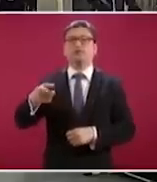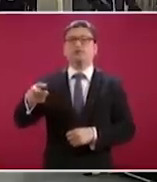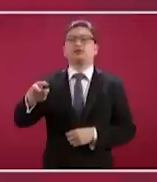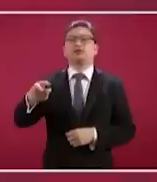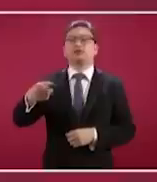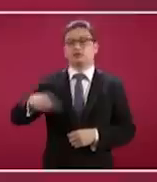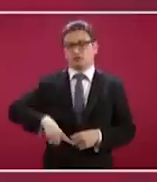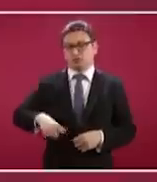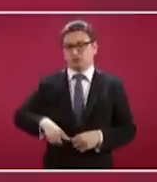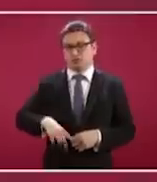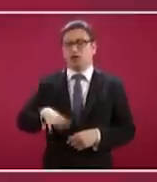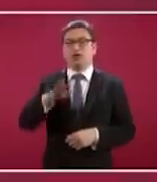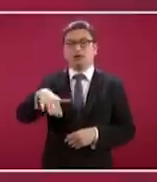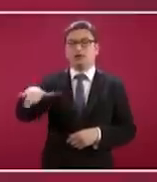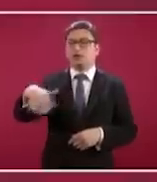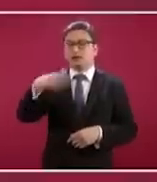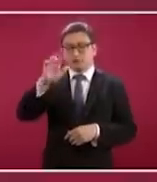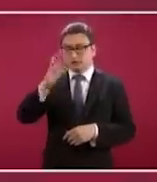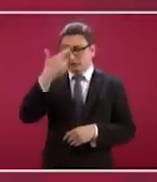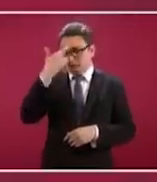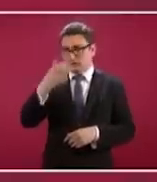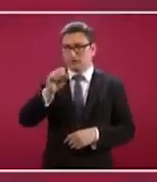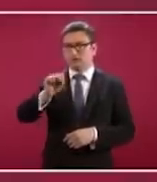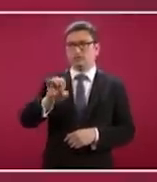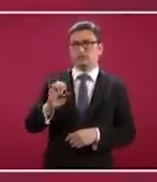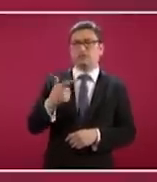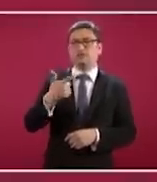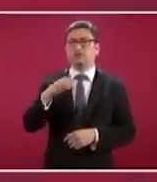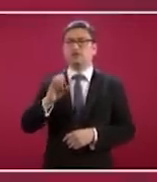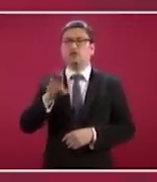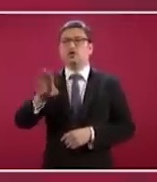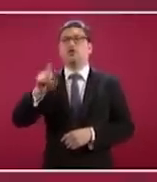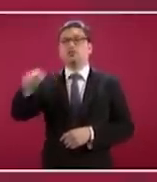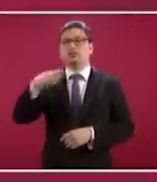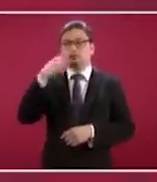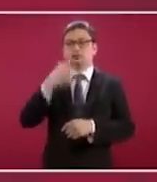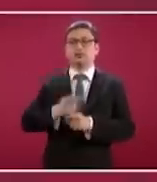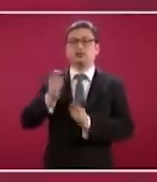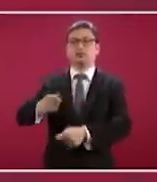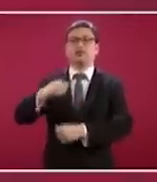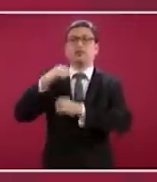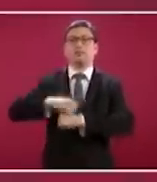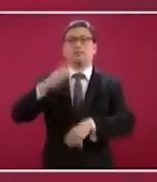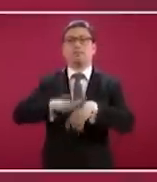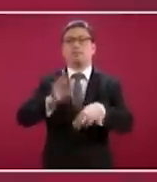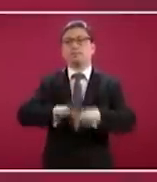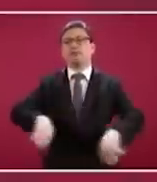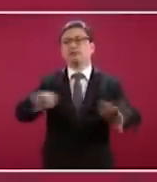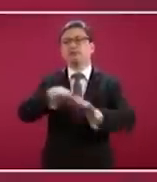que la Secretaría de Gobernación tiene como función principal